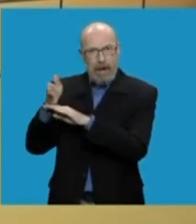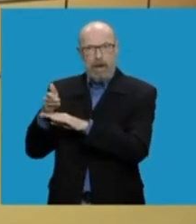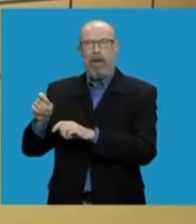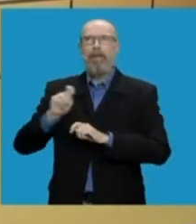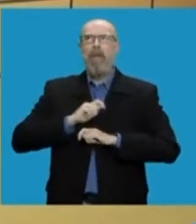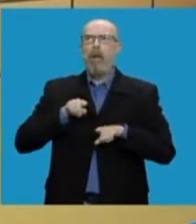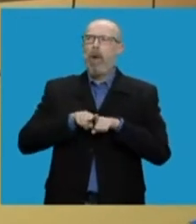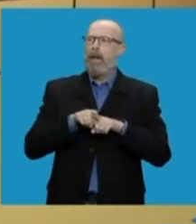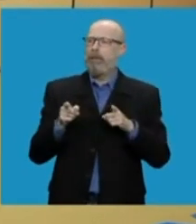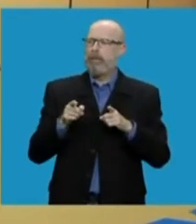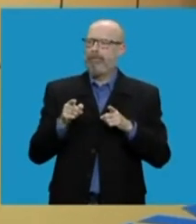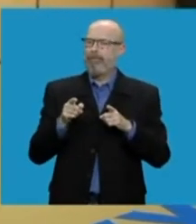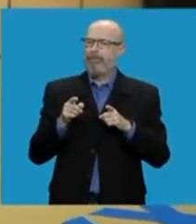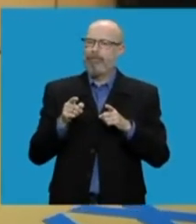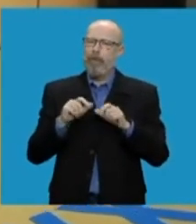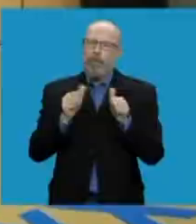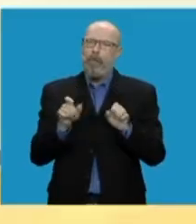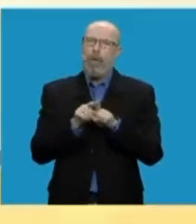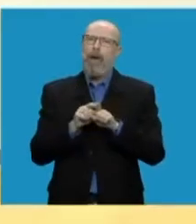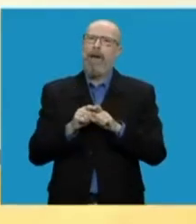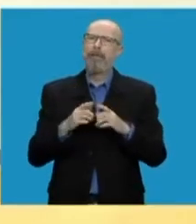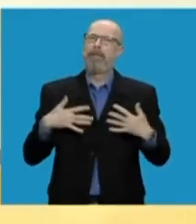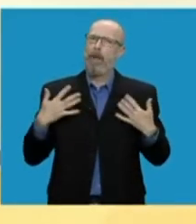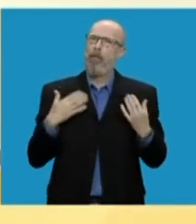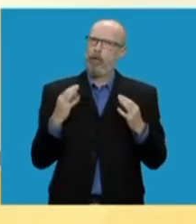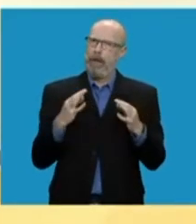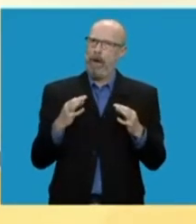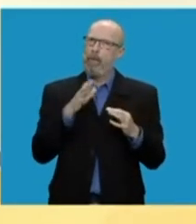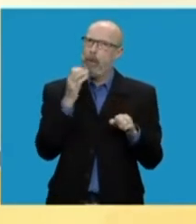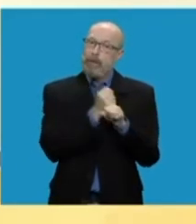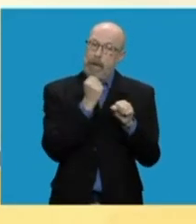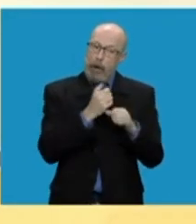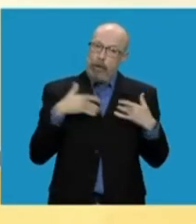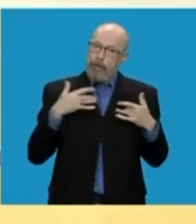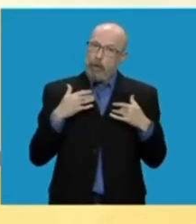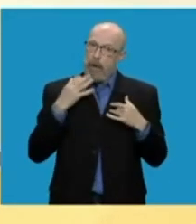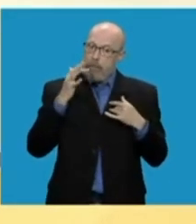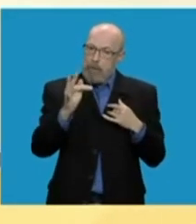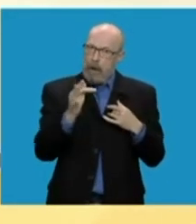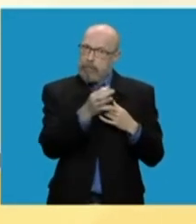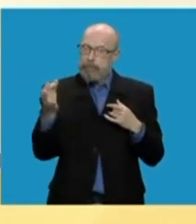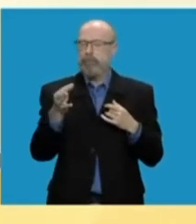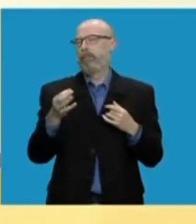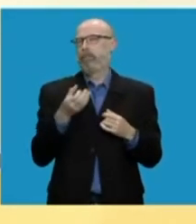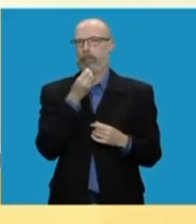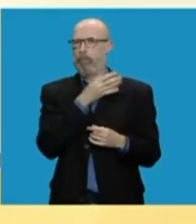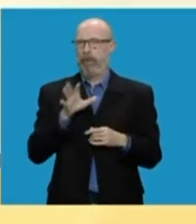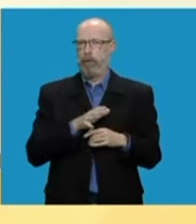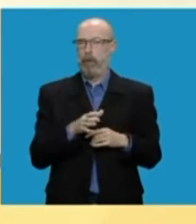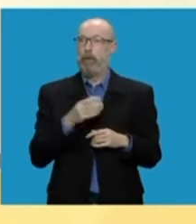podemos disfrutar, que ya es difícil, un trabajo en el que disfrutas. Pues bueno, nosotros en la radio, yo en la